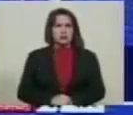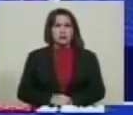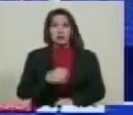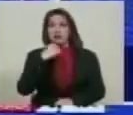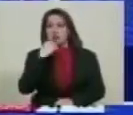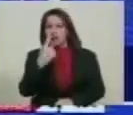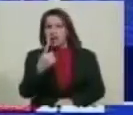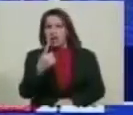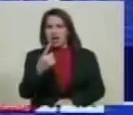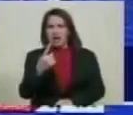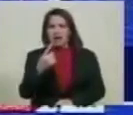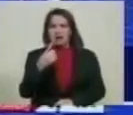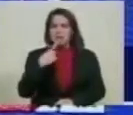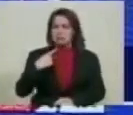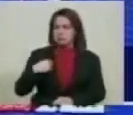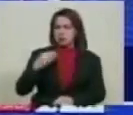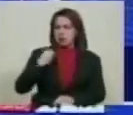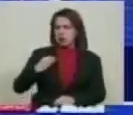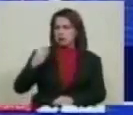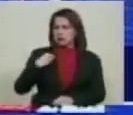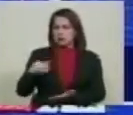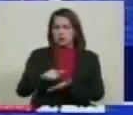York, no queda hueso sano.